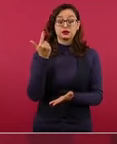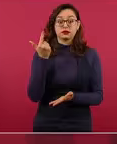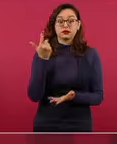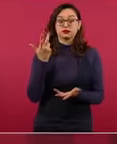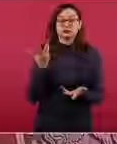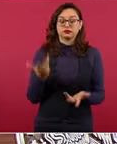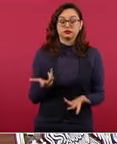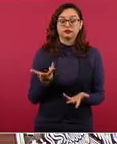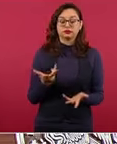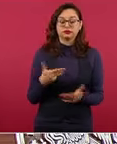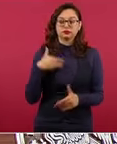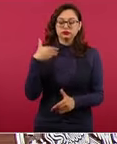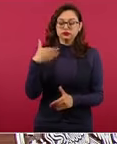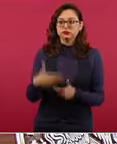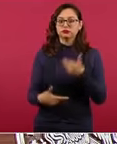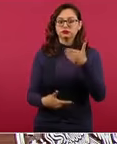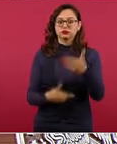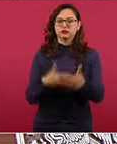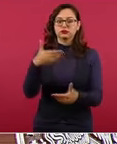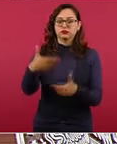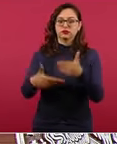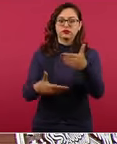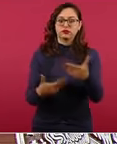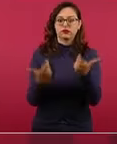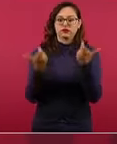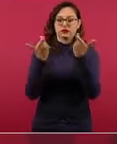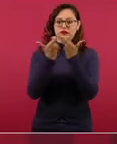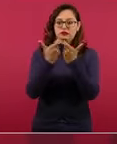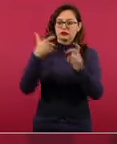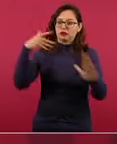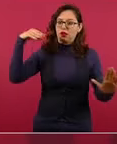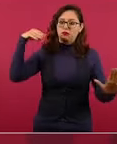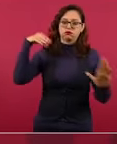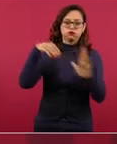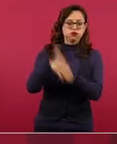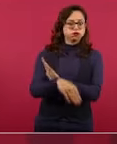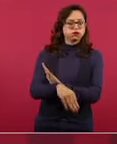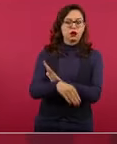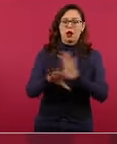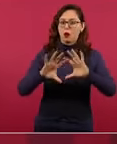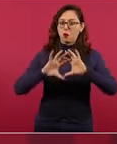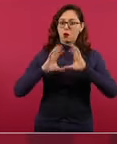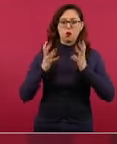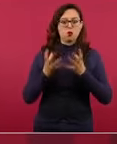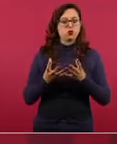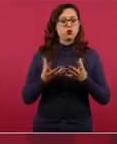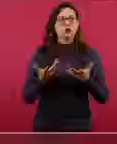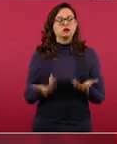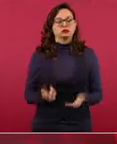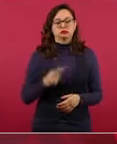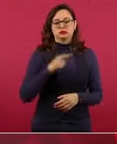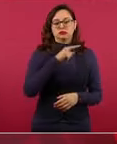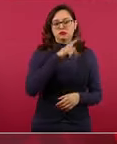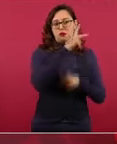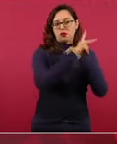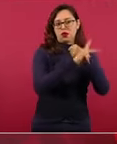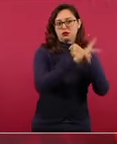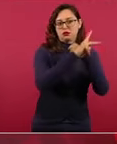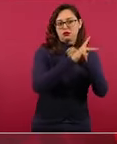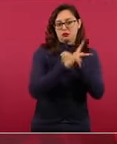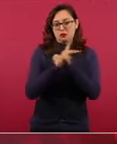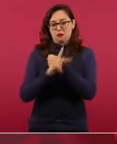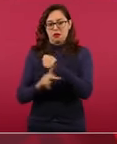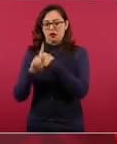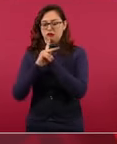agravamiento de la institución económica que nos afecta a las dos naciones y